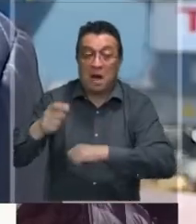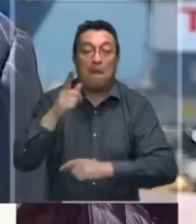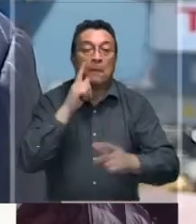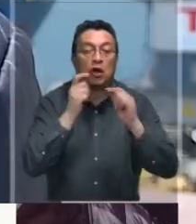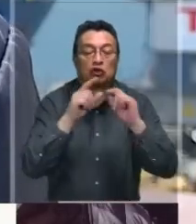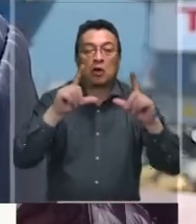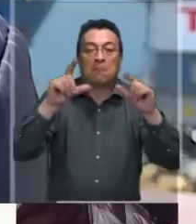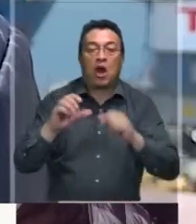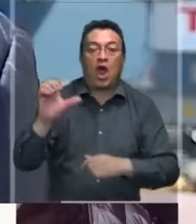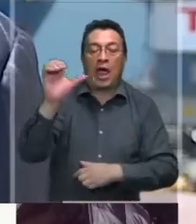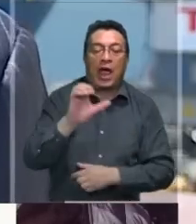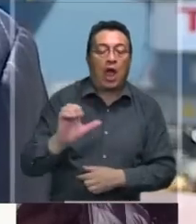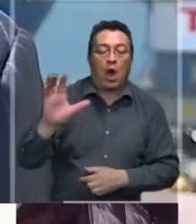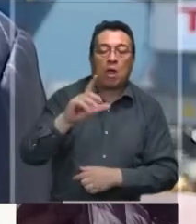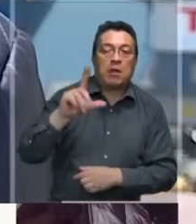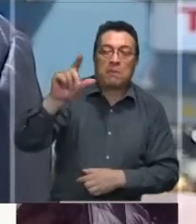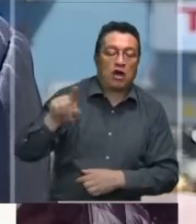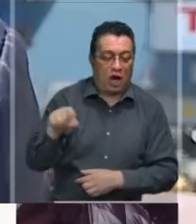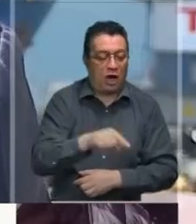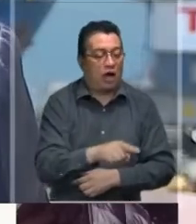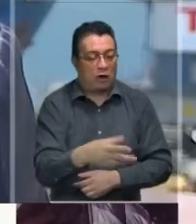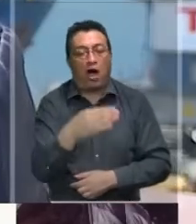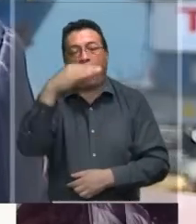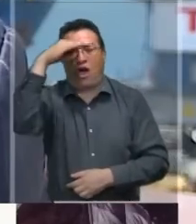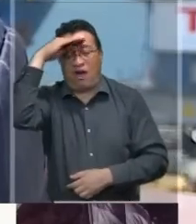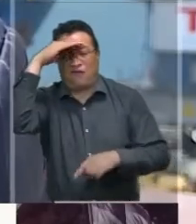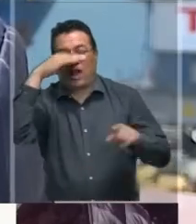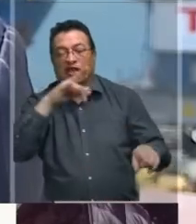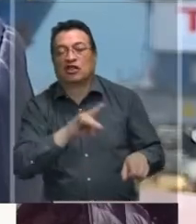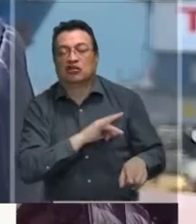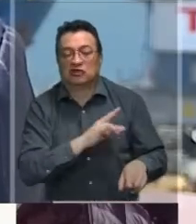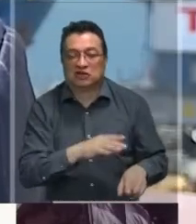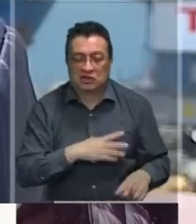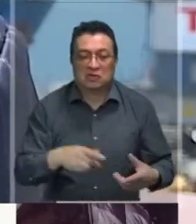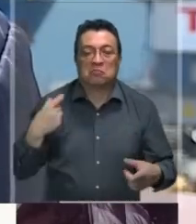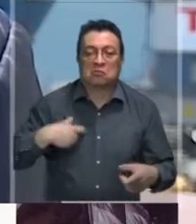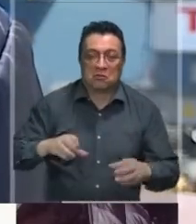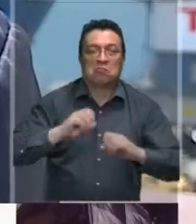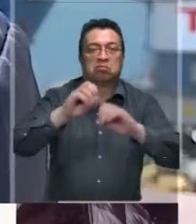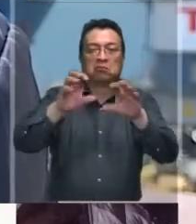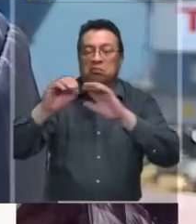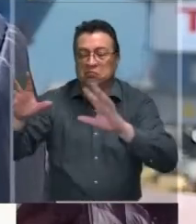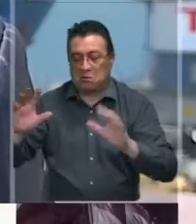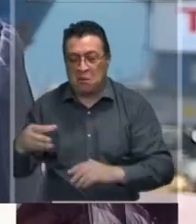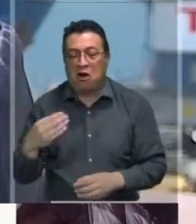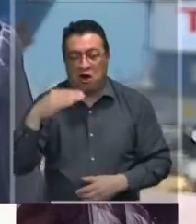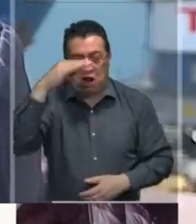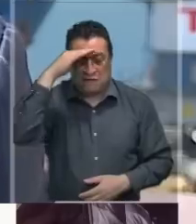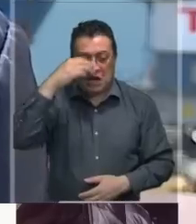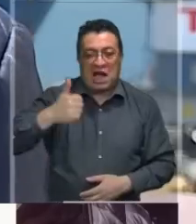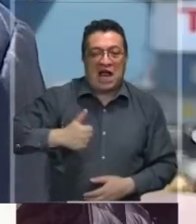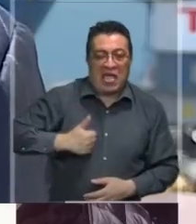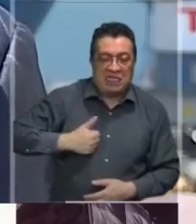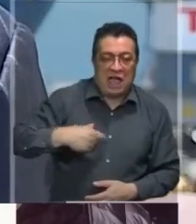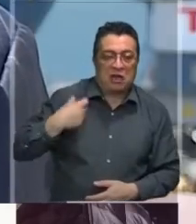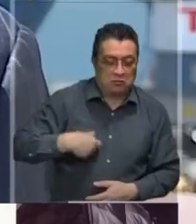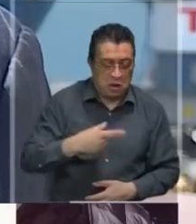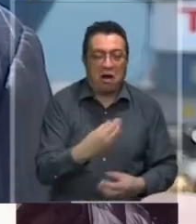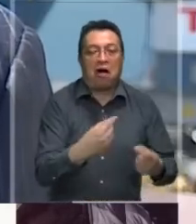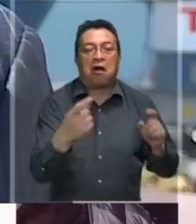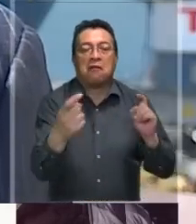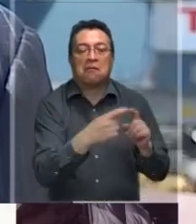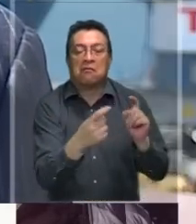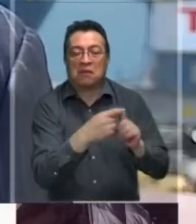países europeos o para los países, en este caso Norteamérica, los países norteamericanos, como Canadá y Estados Unidos,